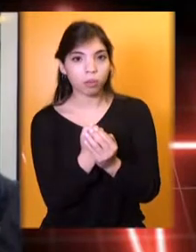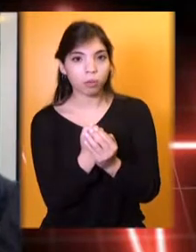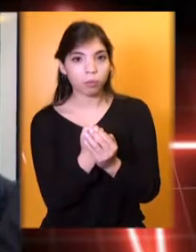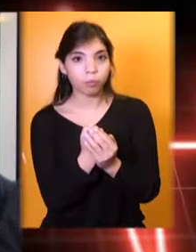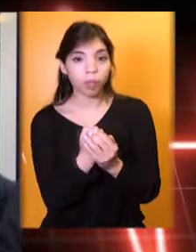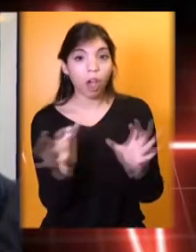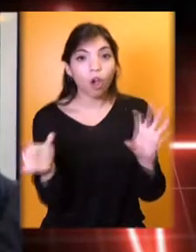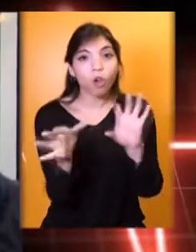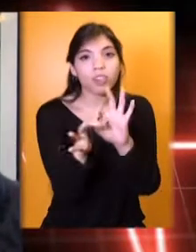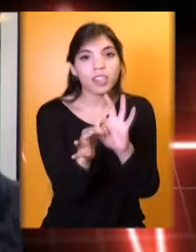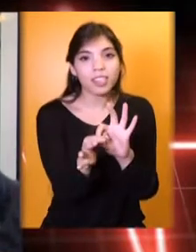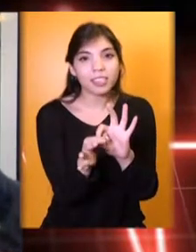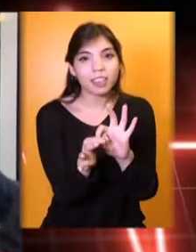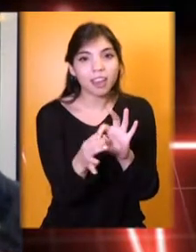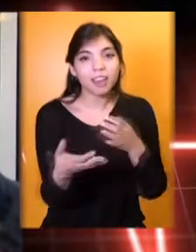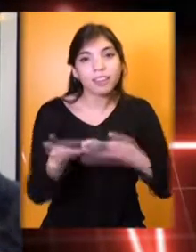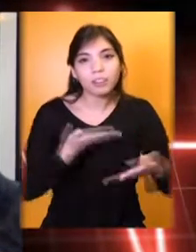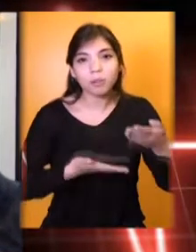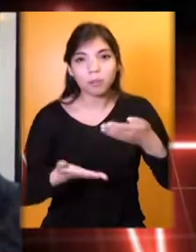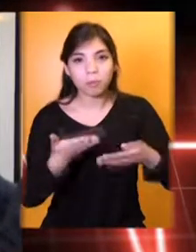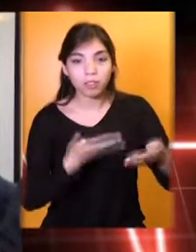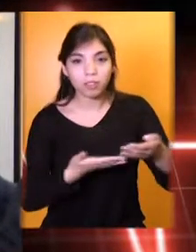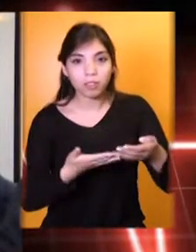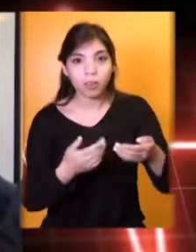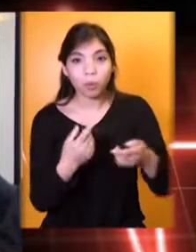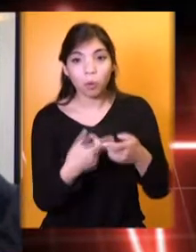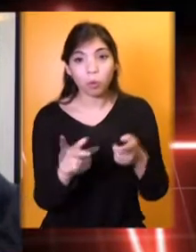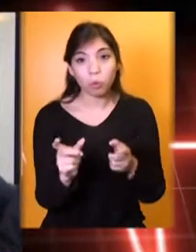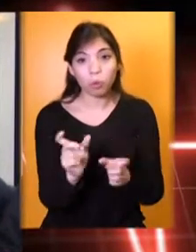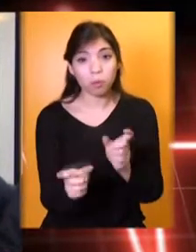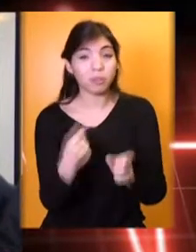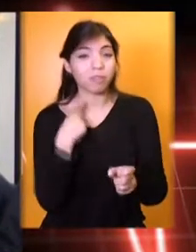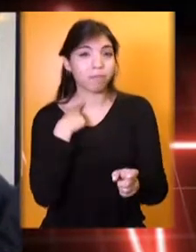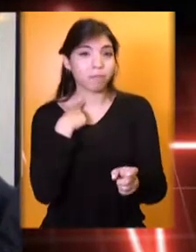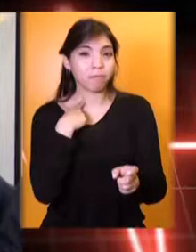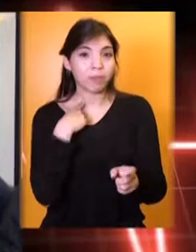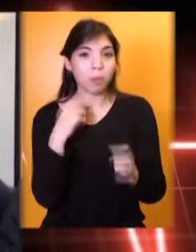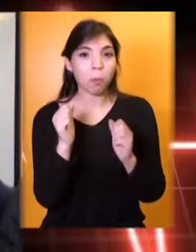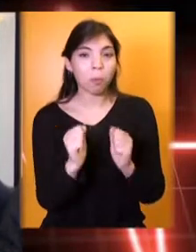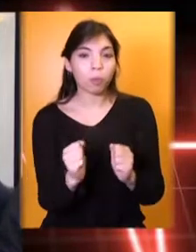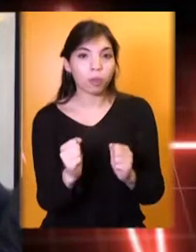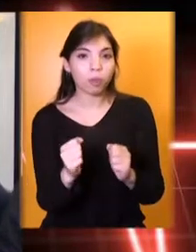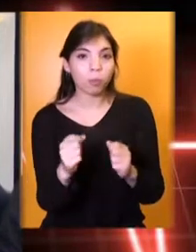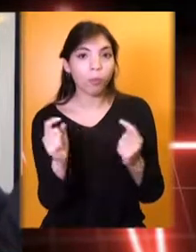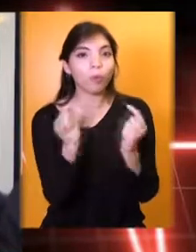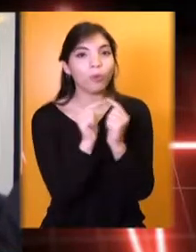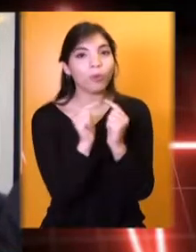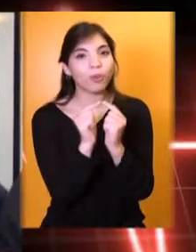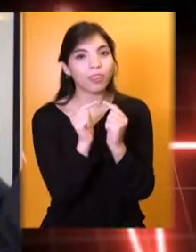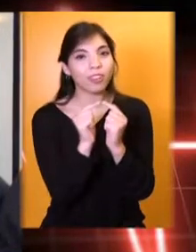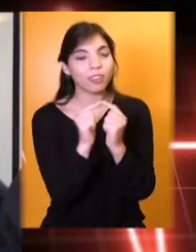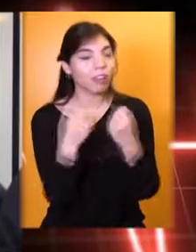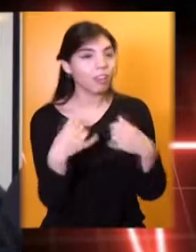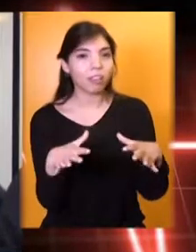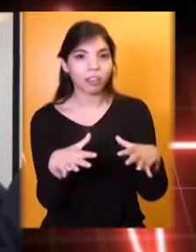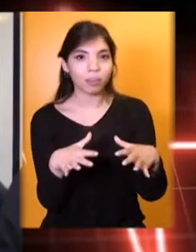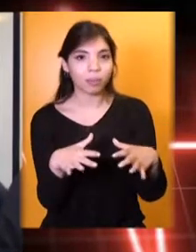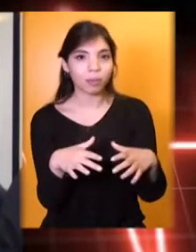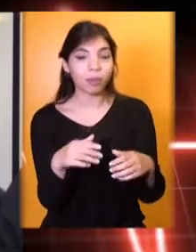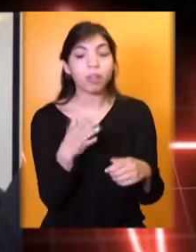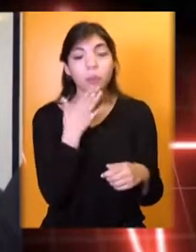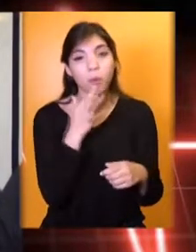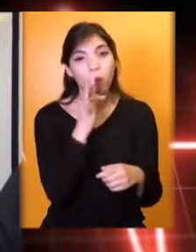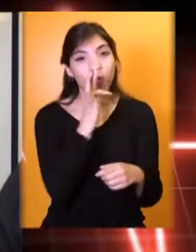más la conexión y la interacción con las víctimas que ya hemos logrado, ¿verdad?, contactar y con las futuras que pudieran